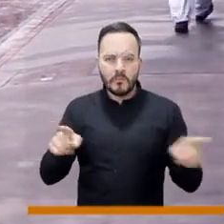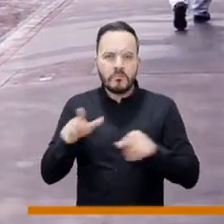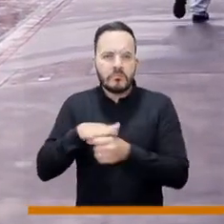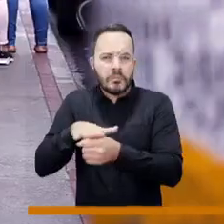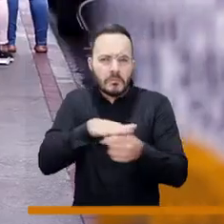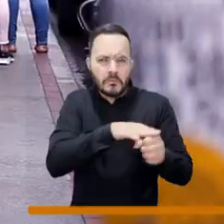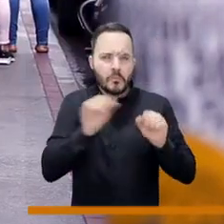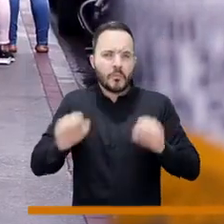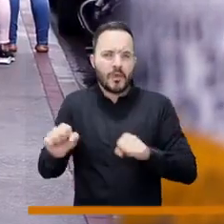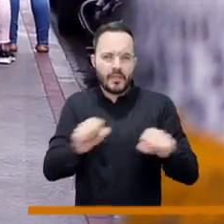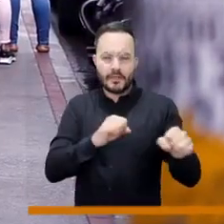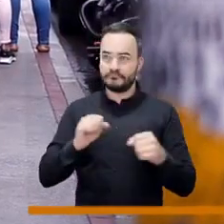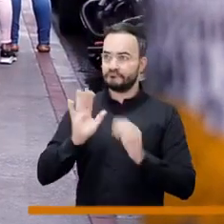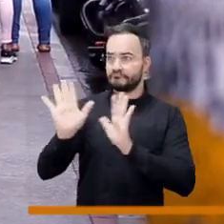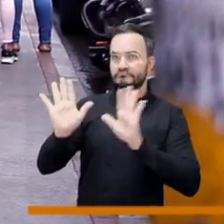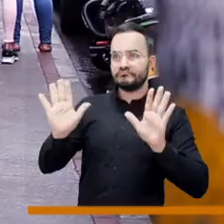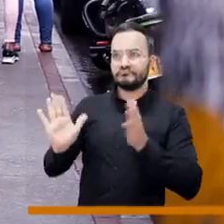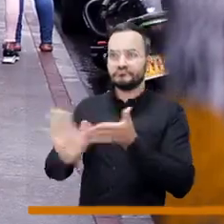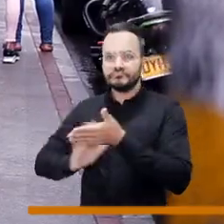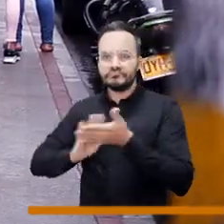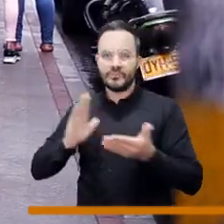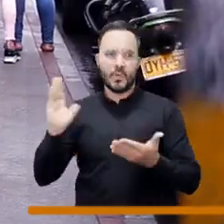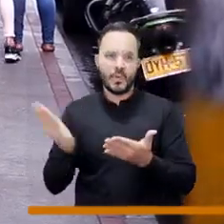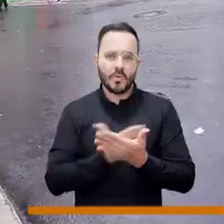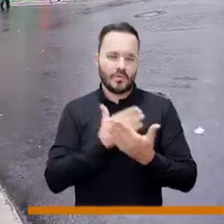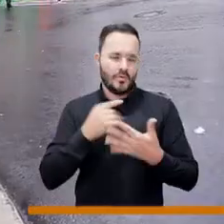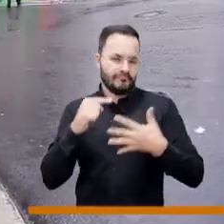nuevos proyectos de vivienda.